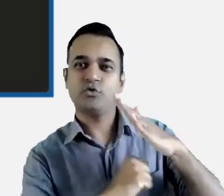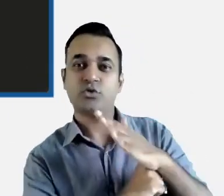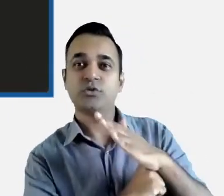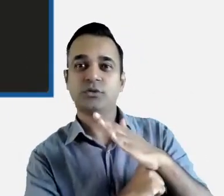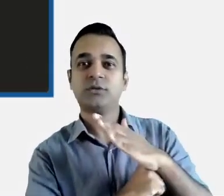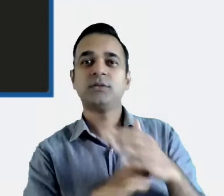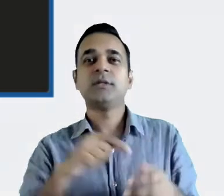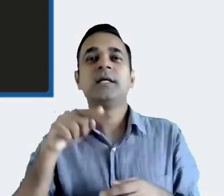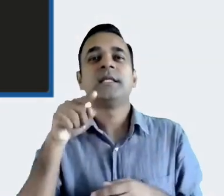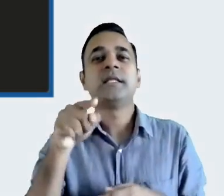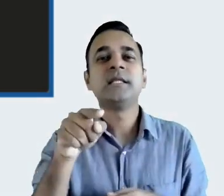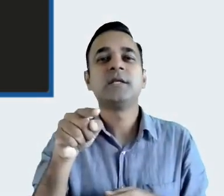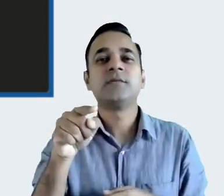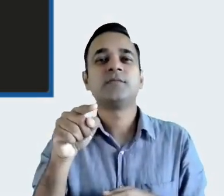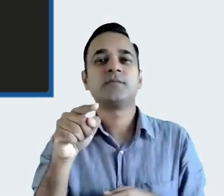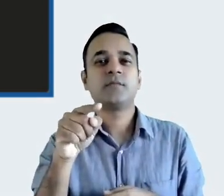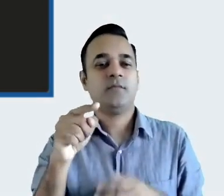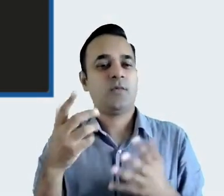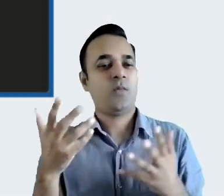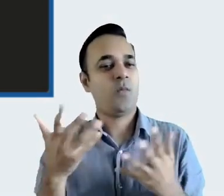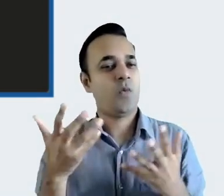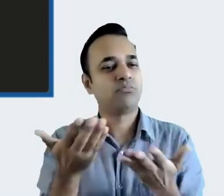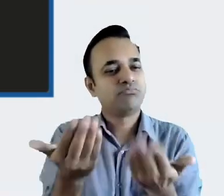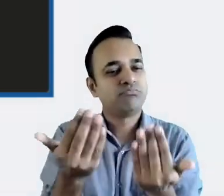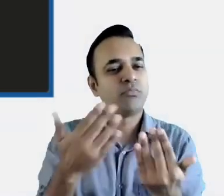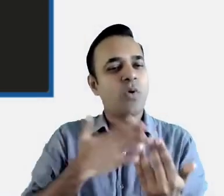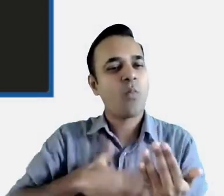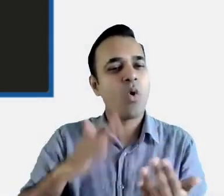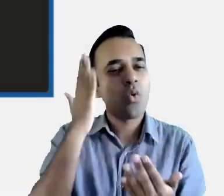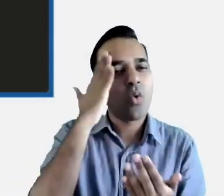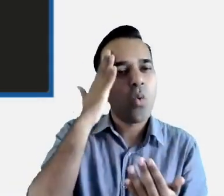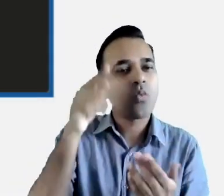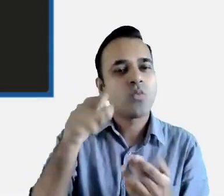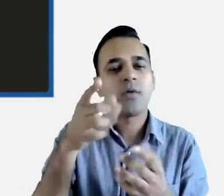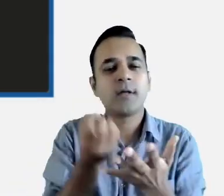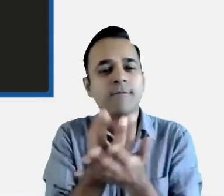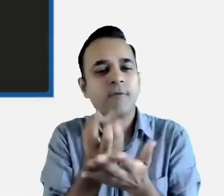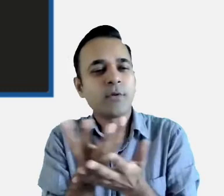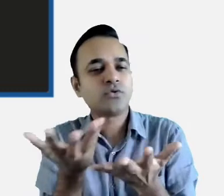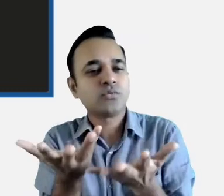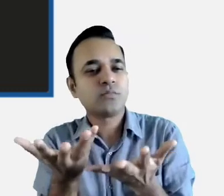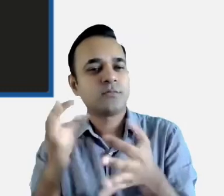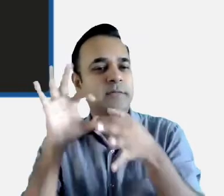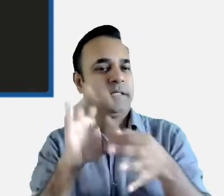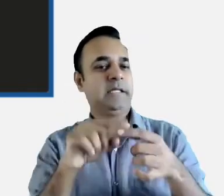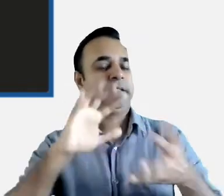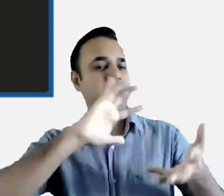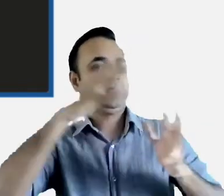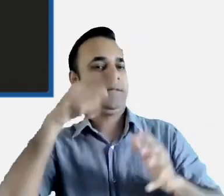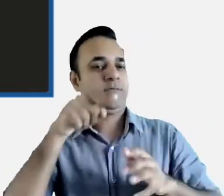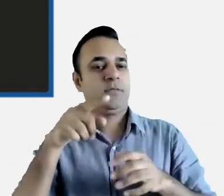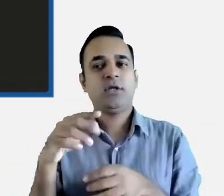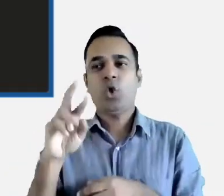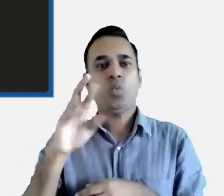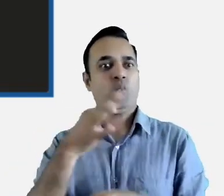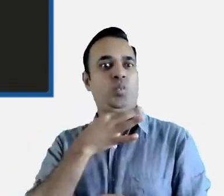Muchas gracias, Don, y voy a responder. El informe presentado el pasado